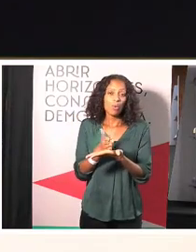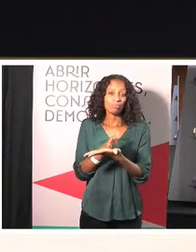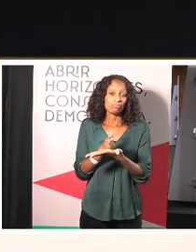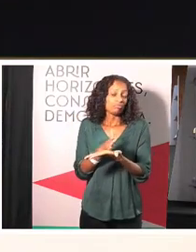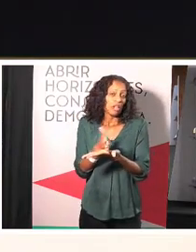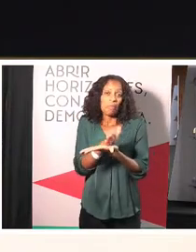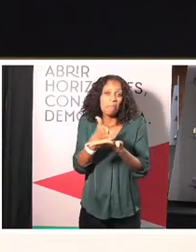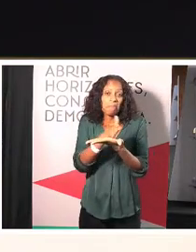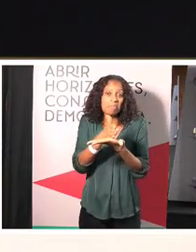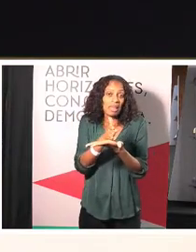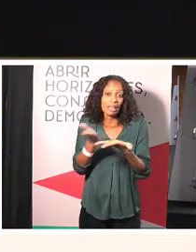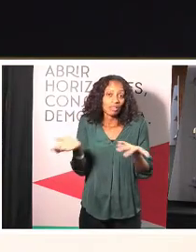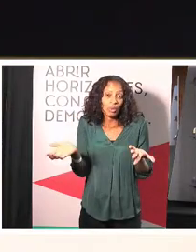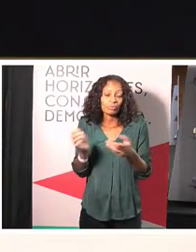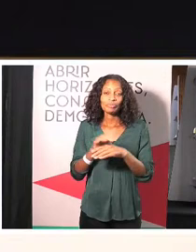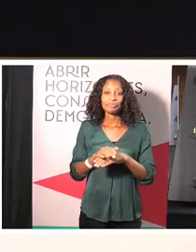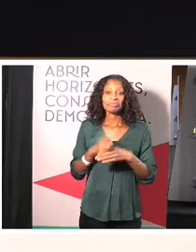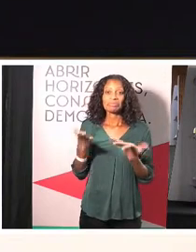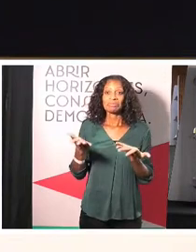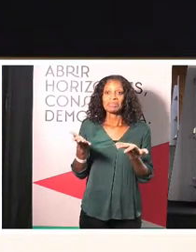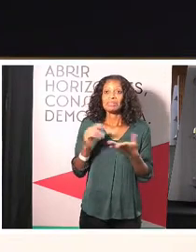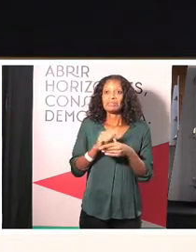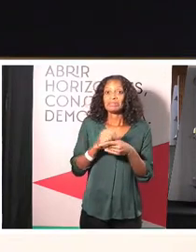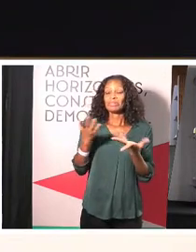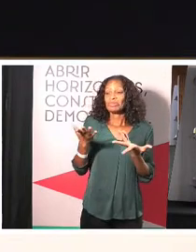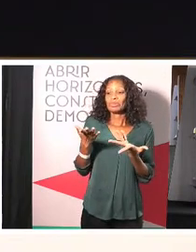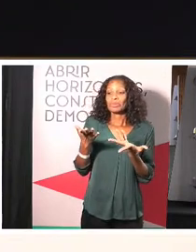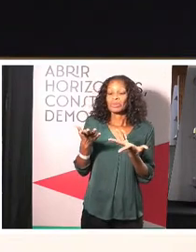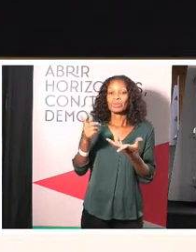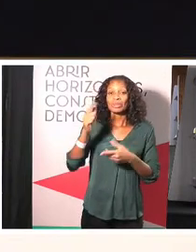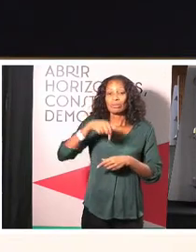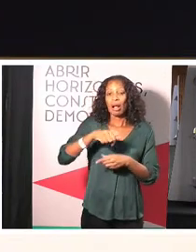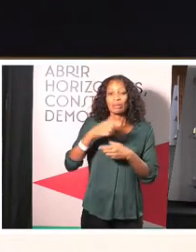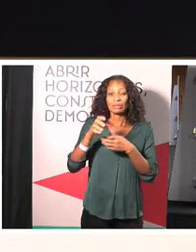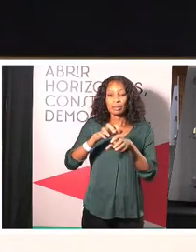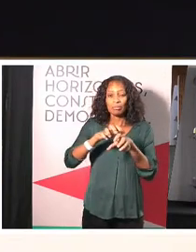además dejar, excluido la mayor parte de pueblos en España